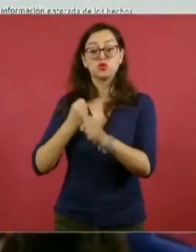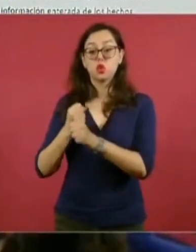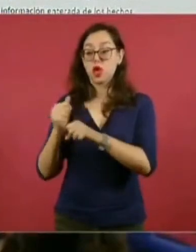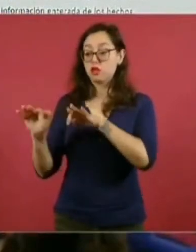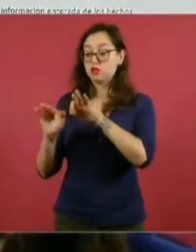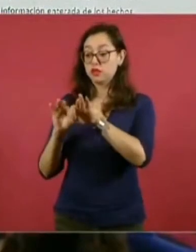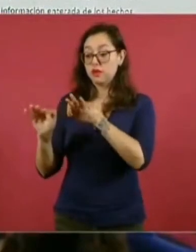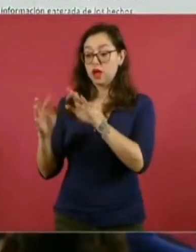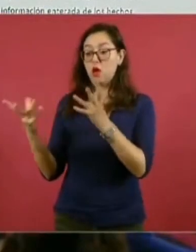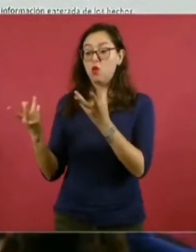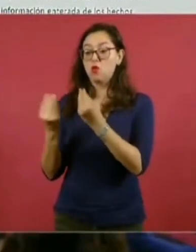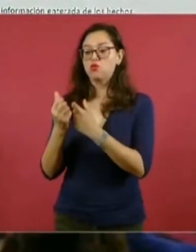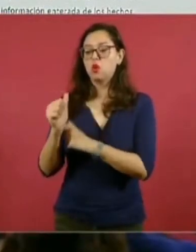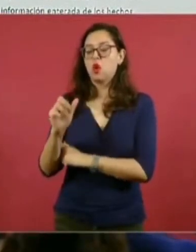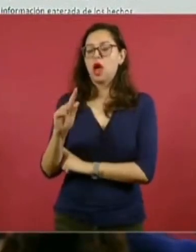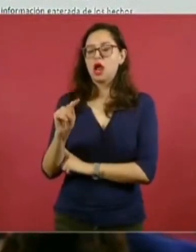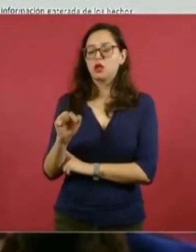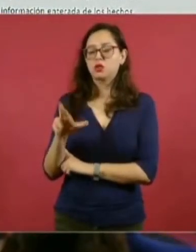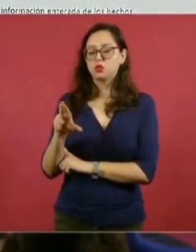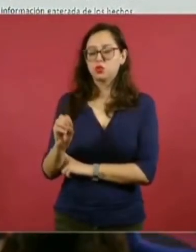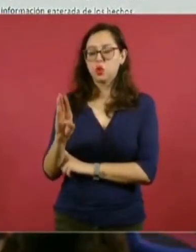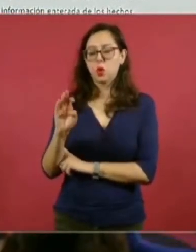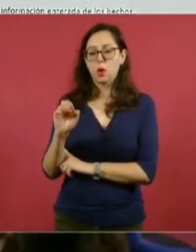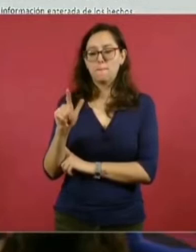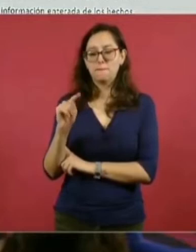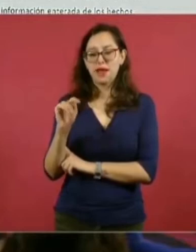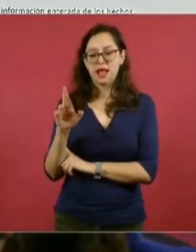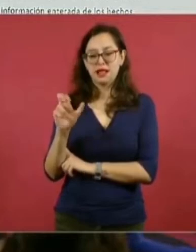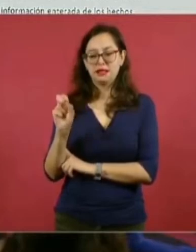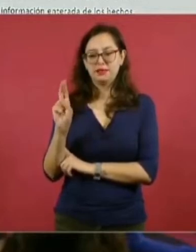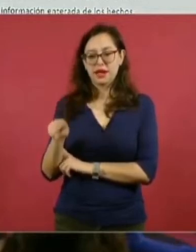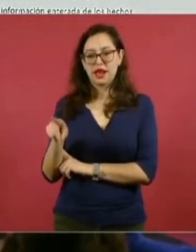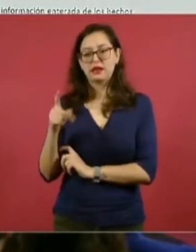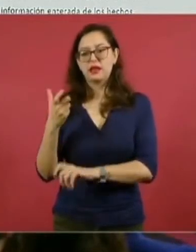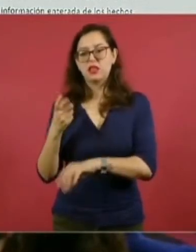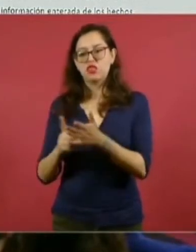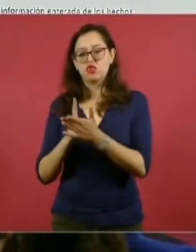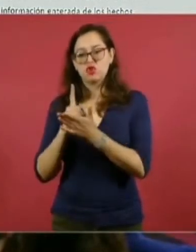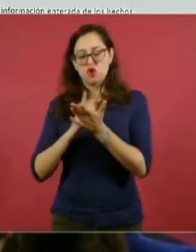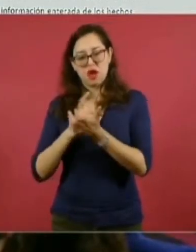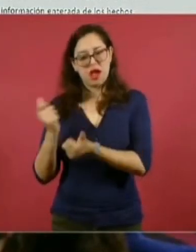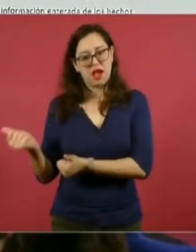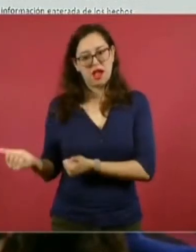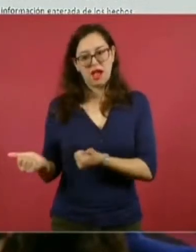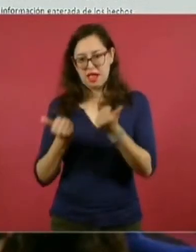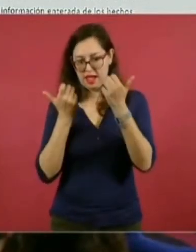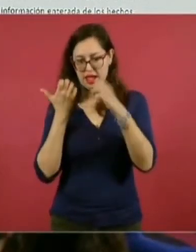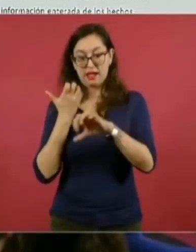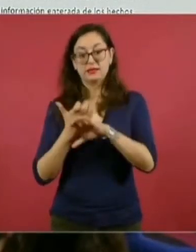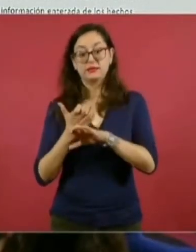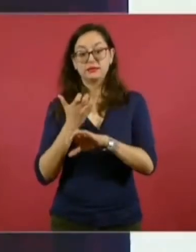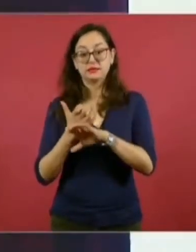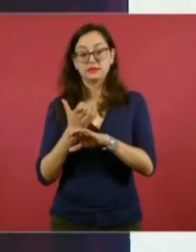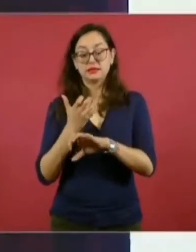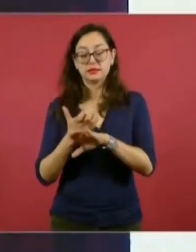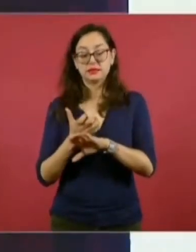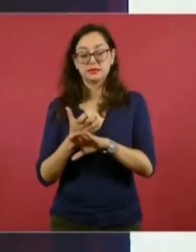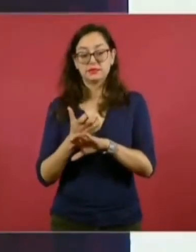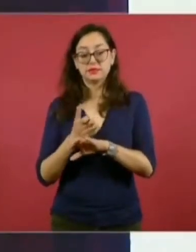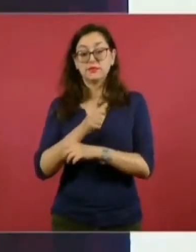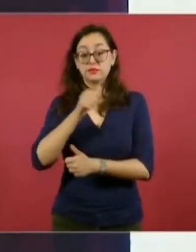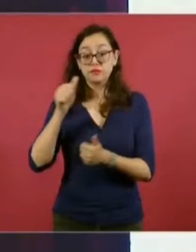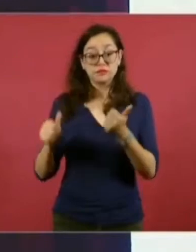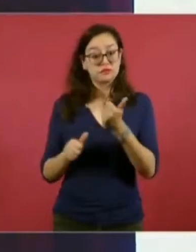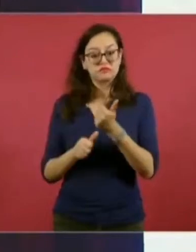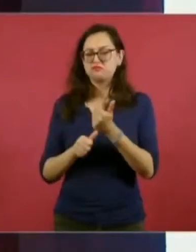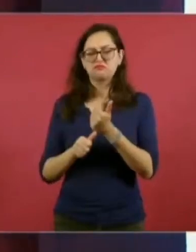Beltrán Leiva, con el que traficaba droga a Estados Unidos, no como un subalterno, sino